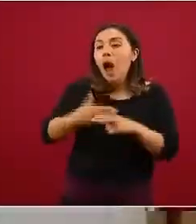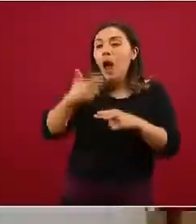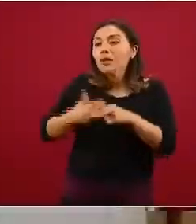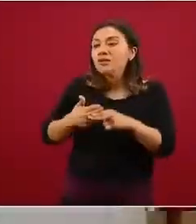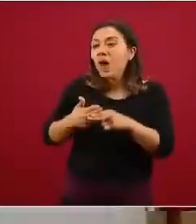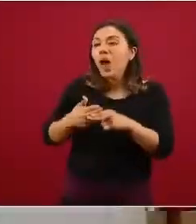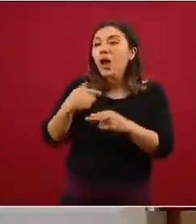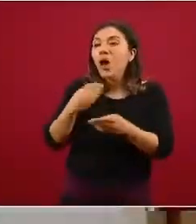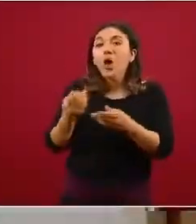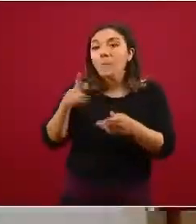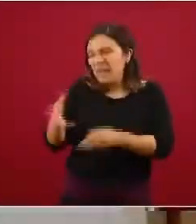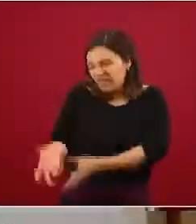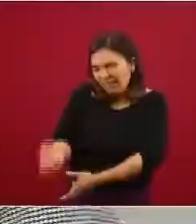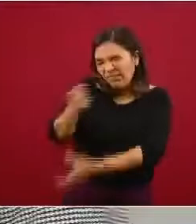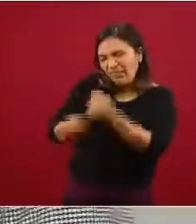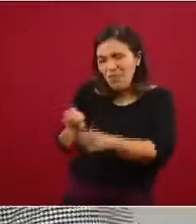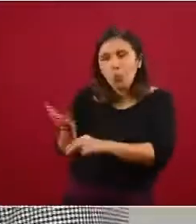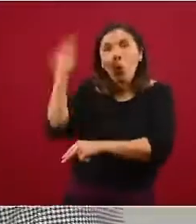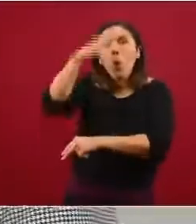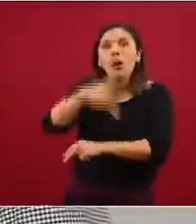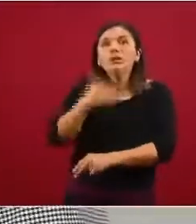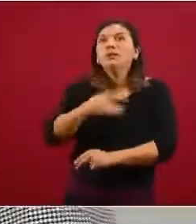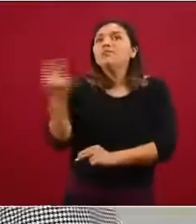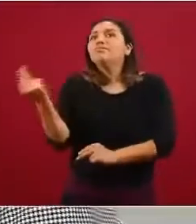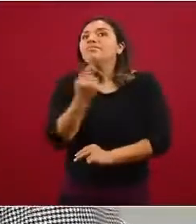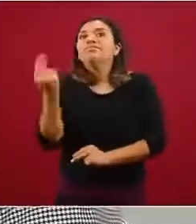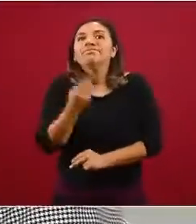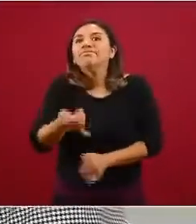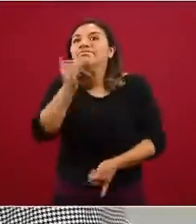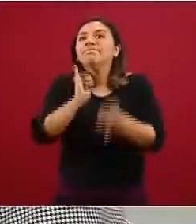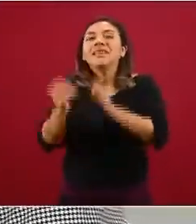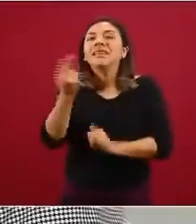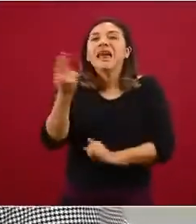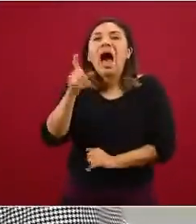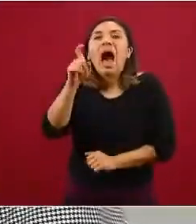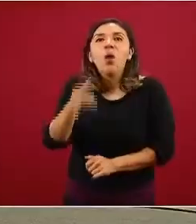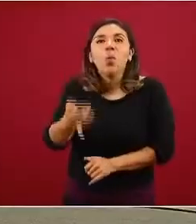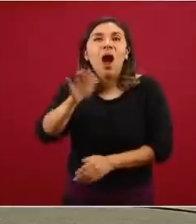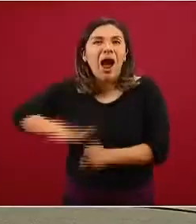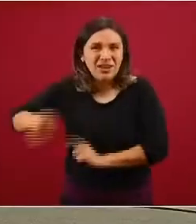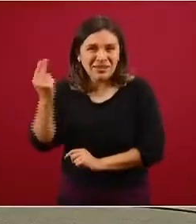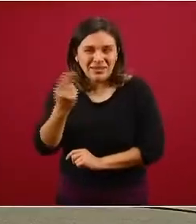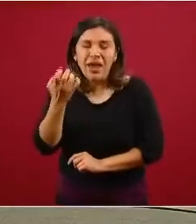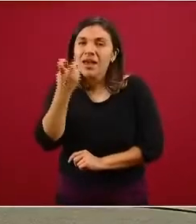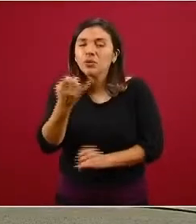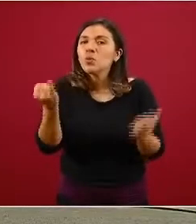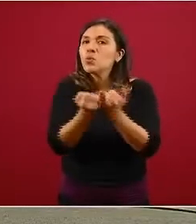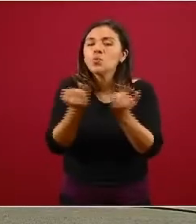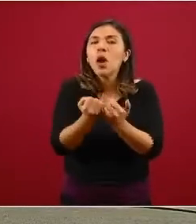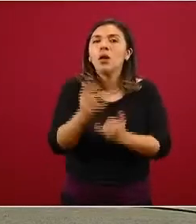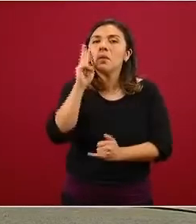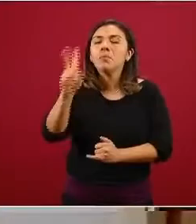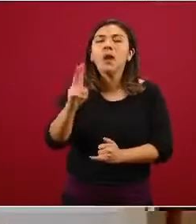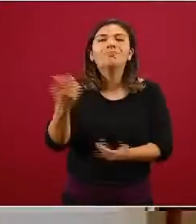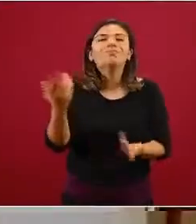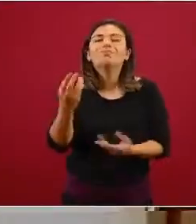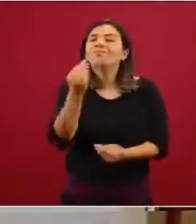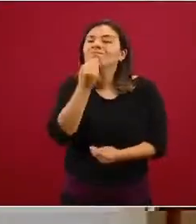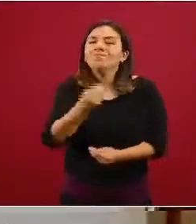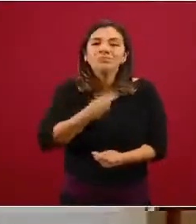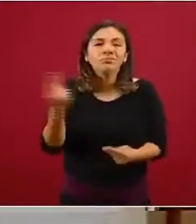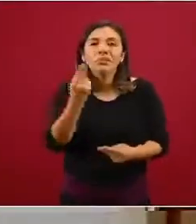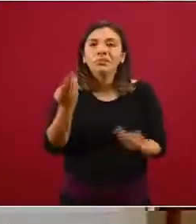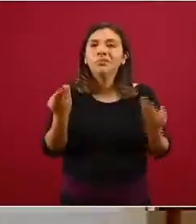y en ese sentido no habíamos visto la necesidad o la importancia de la población con respecto a la cerveza hasta que, por razones muy